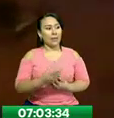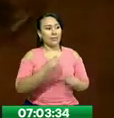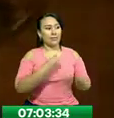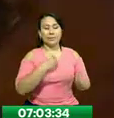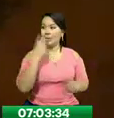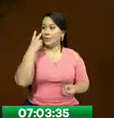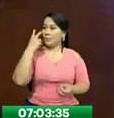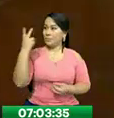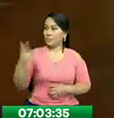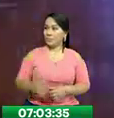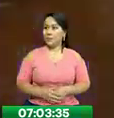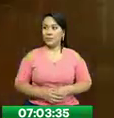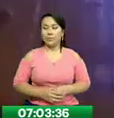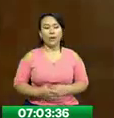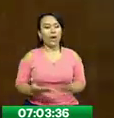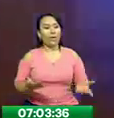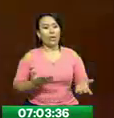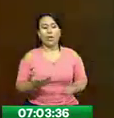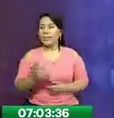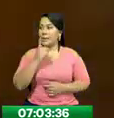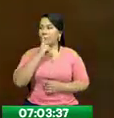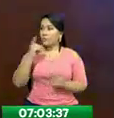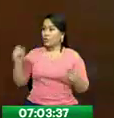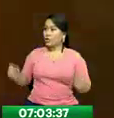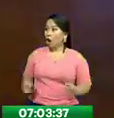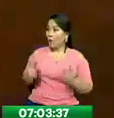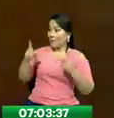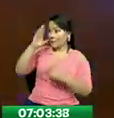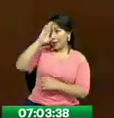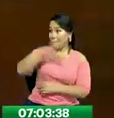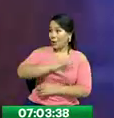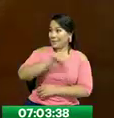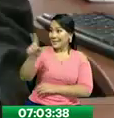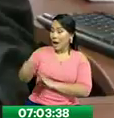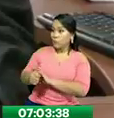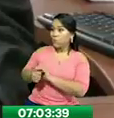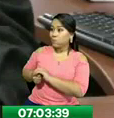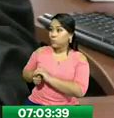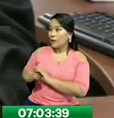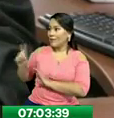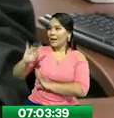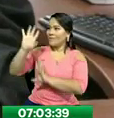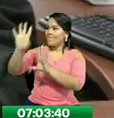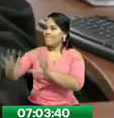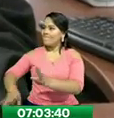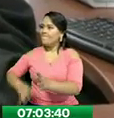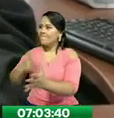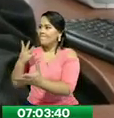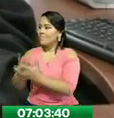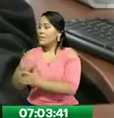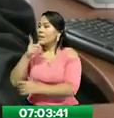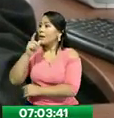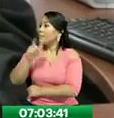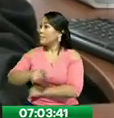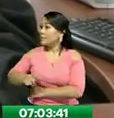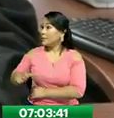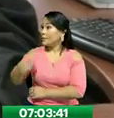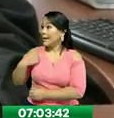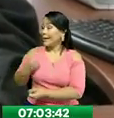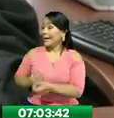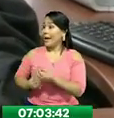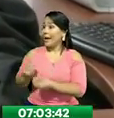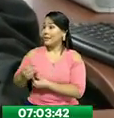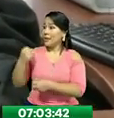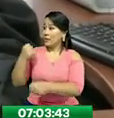no se salieron con la suya, pues fueron sorprendidos por miembros policiales. Dos los detenidos y tenemos información que estas personas se encontraban operando desde